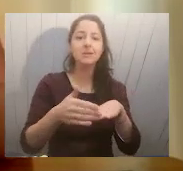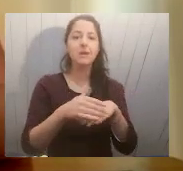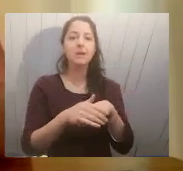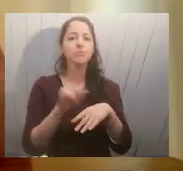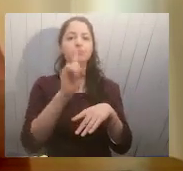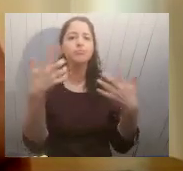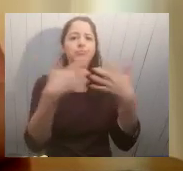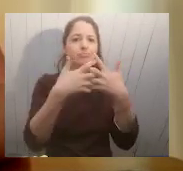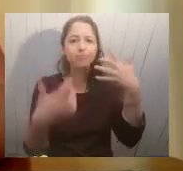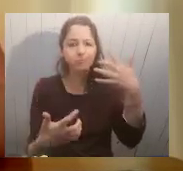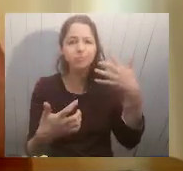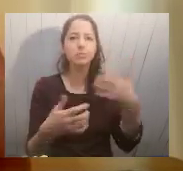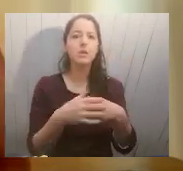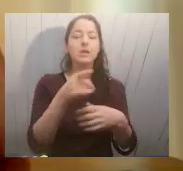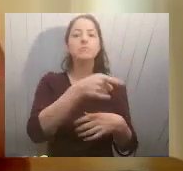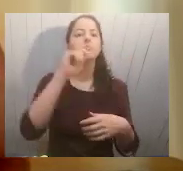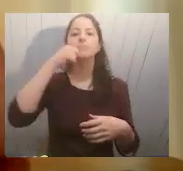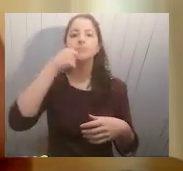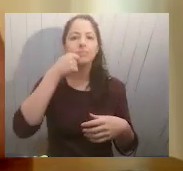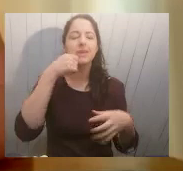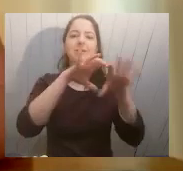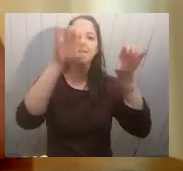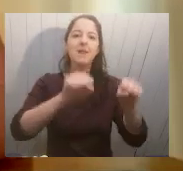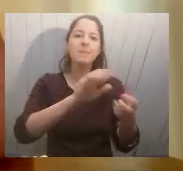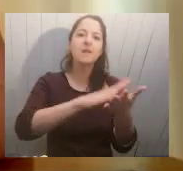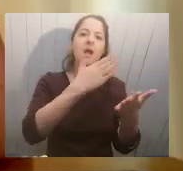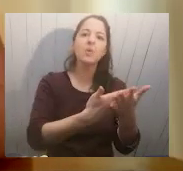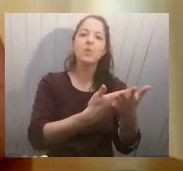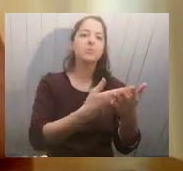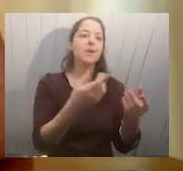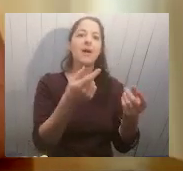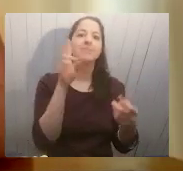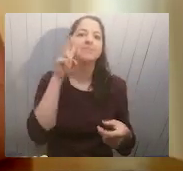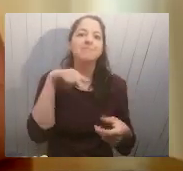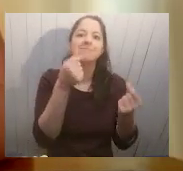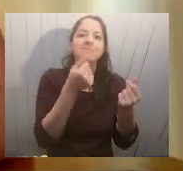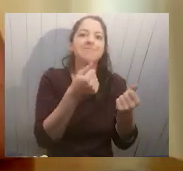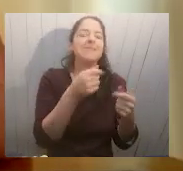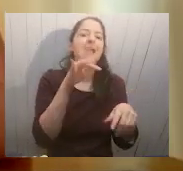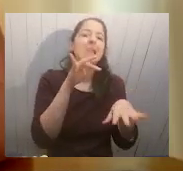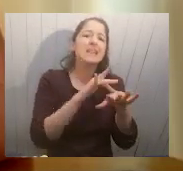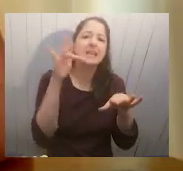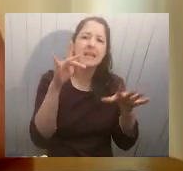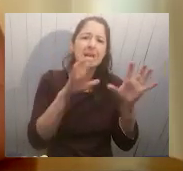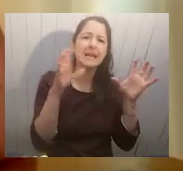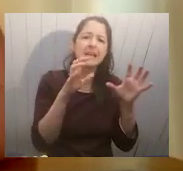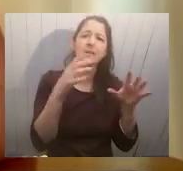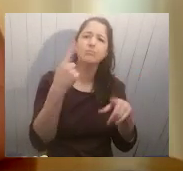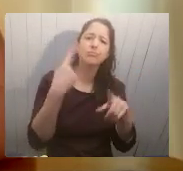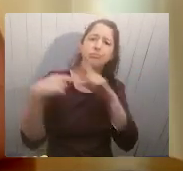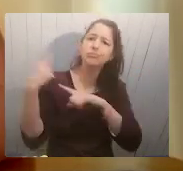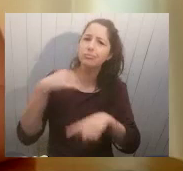incoherentes, irresponsables y negacionistas se montan irremediablemente en un sistema de salud desmantelado y largamente en